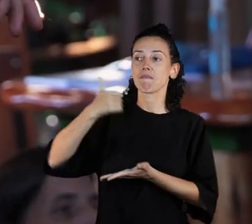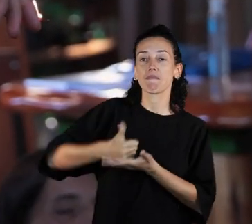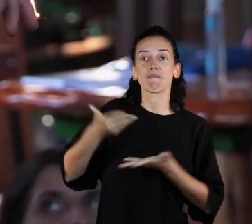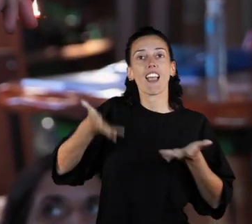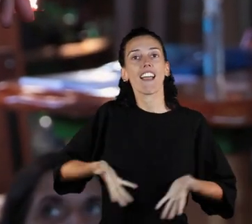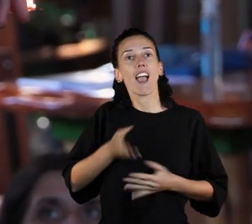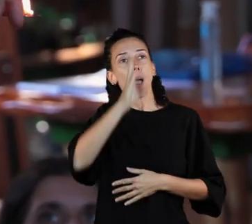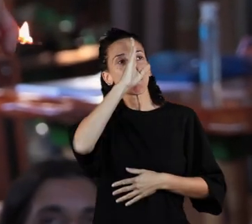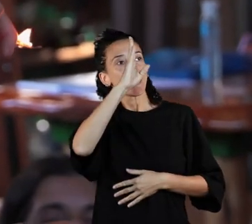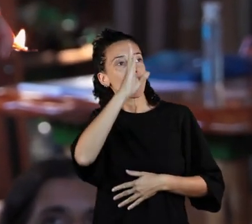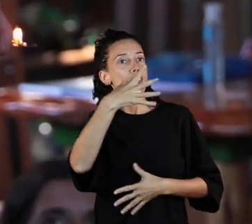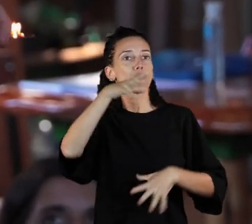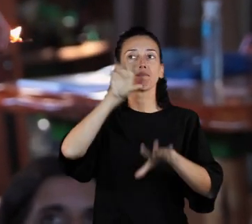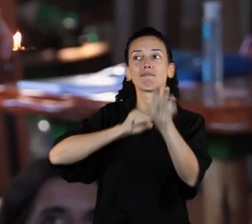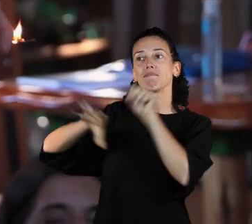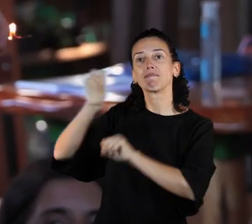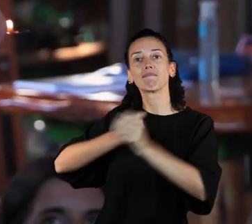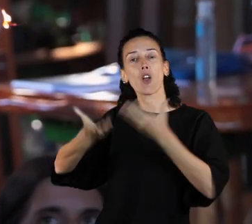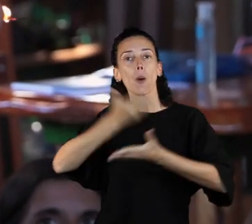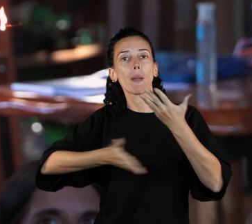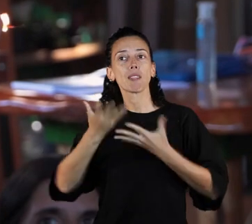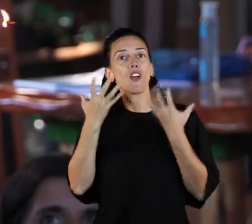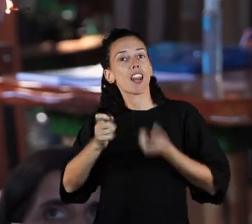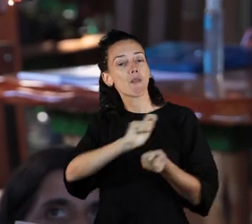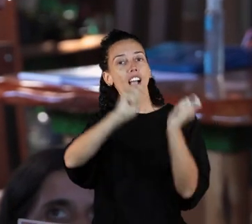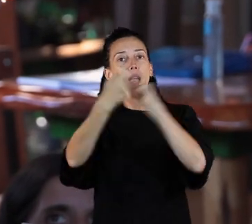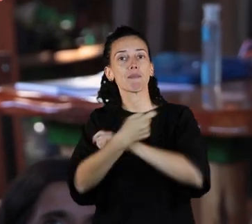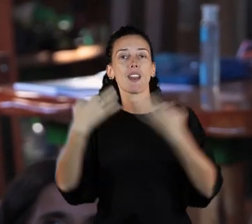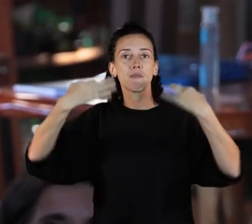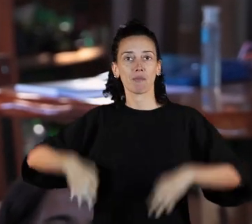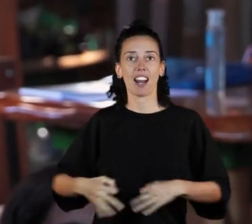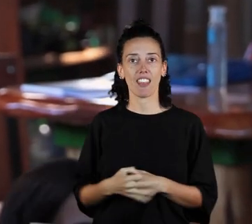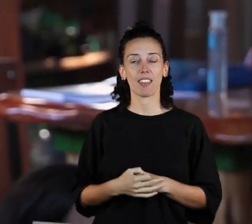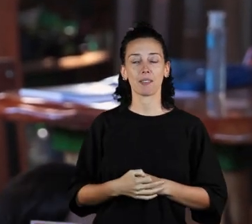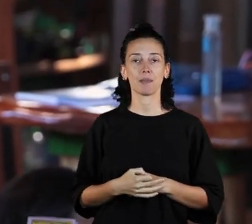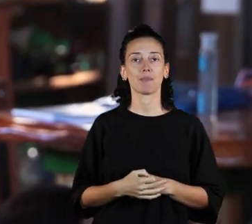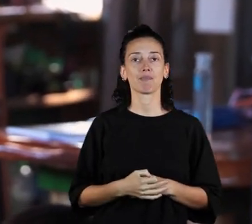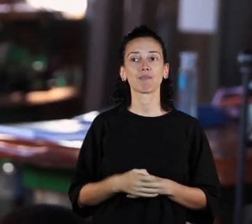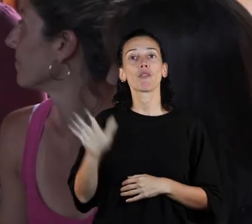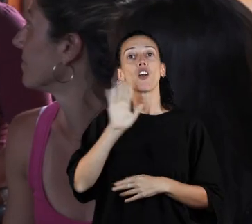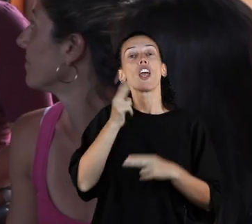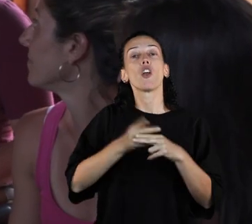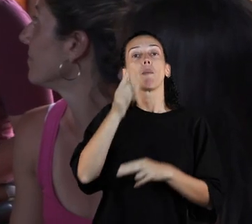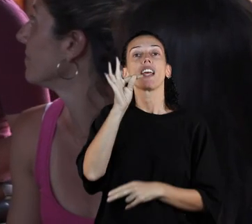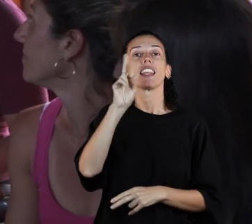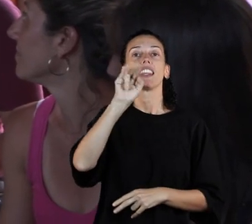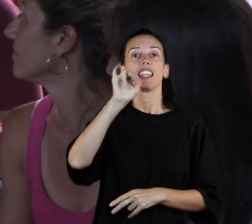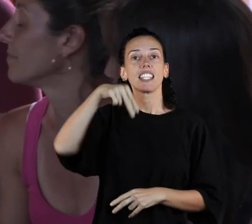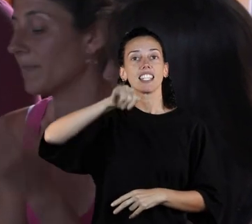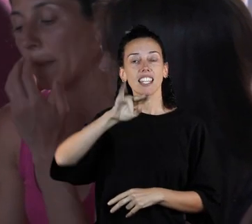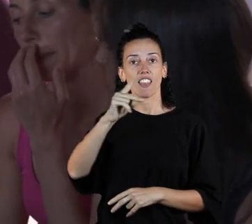acá aprendiendo y queriendo transformar la realidad que vivimos. Hola, mi nombre es Trinidad,